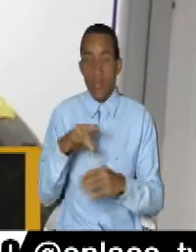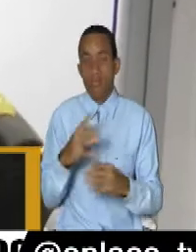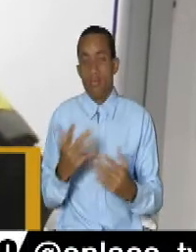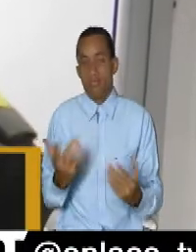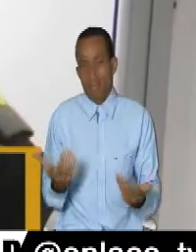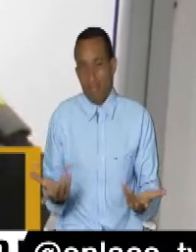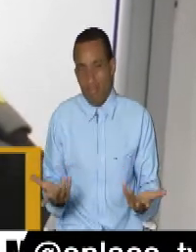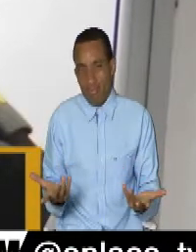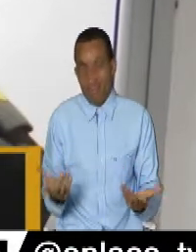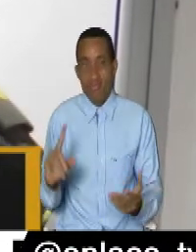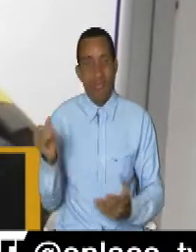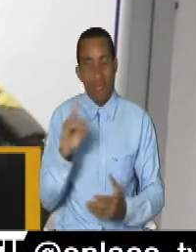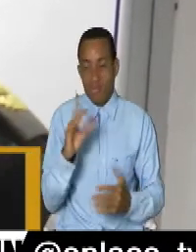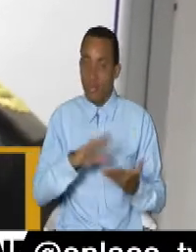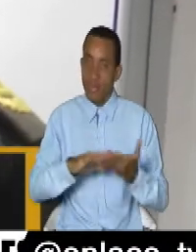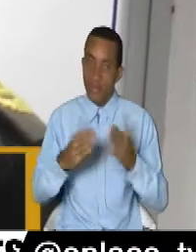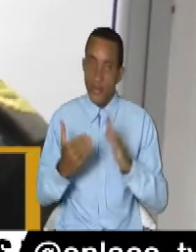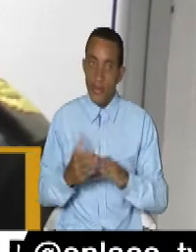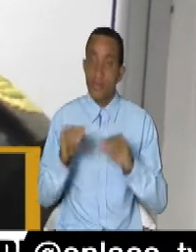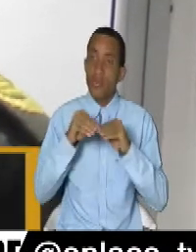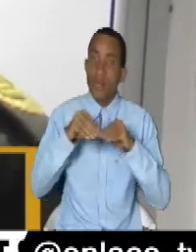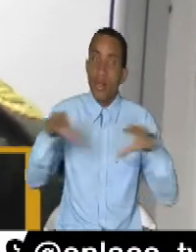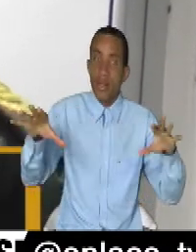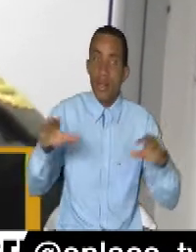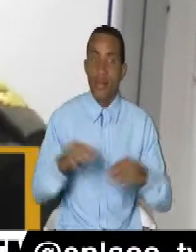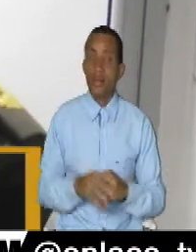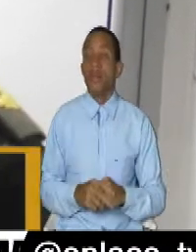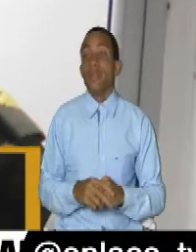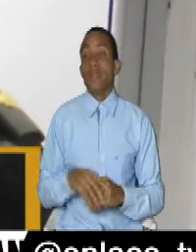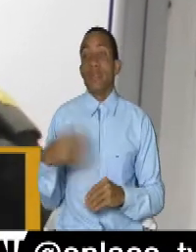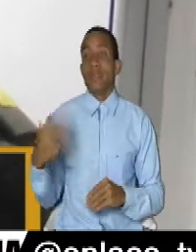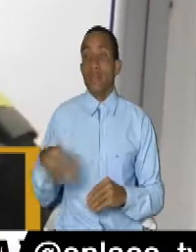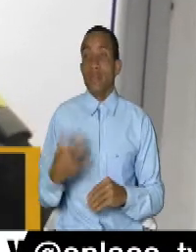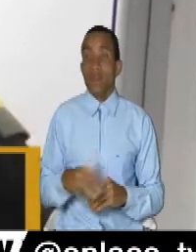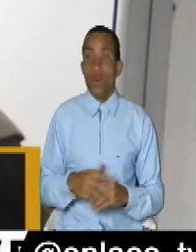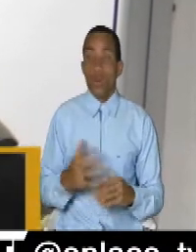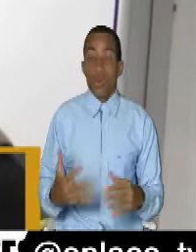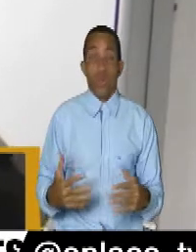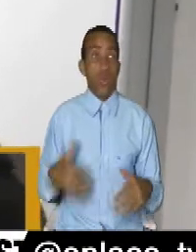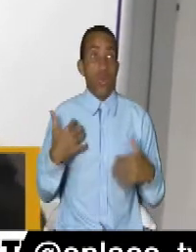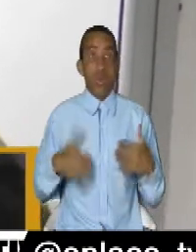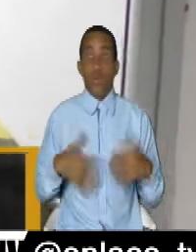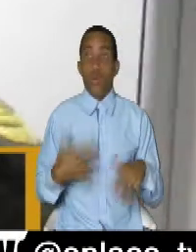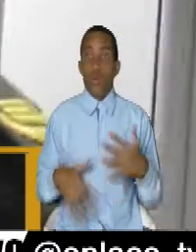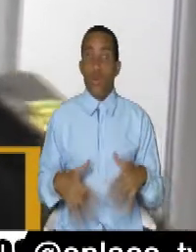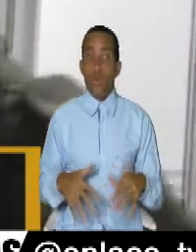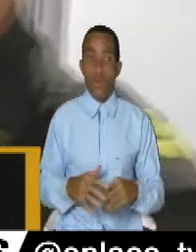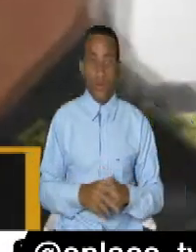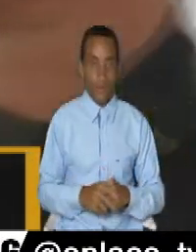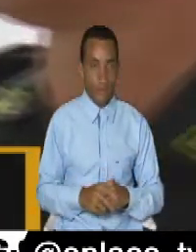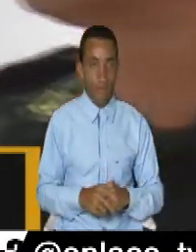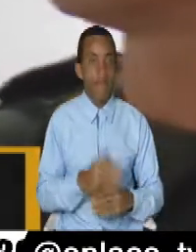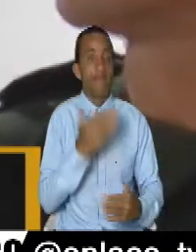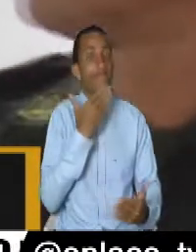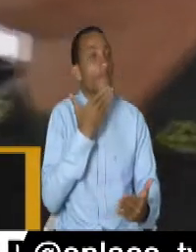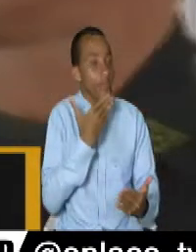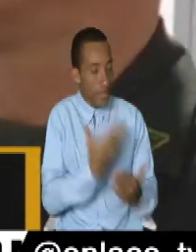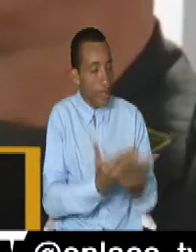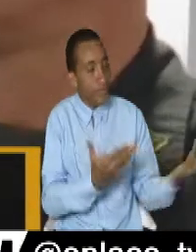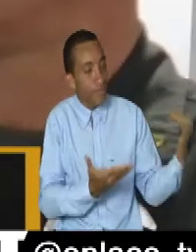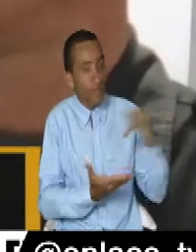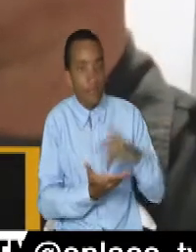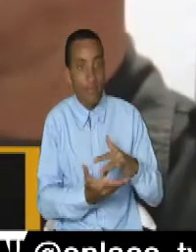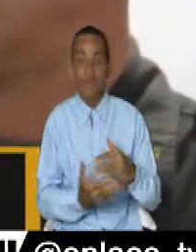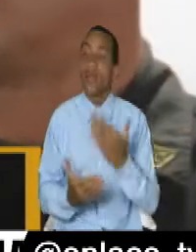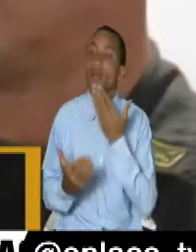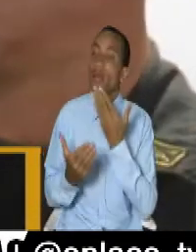se sale a la comunidad, y la comunidad es la que a la final siente el temor mayor. Bueno, gracias por aceptar esta invitación. No, señor,